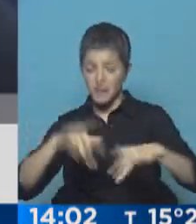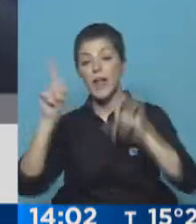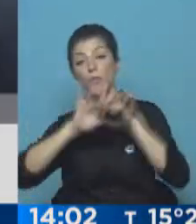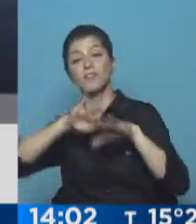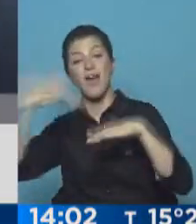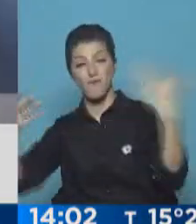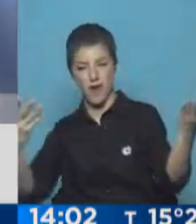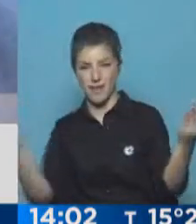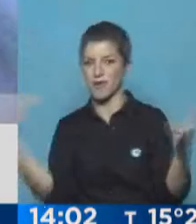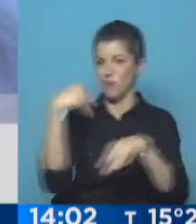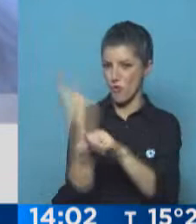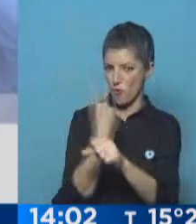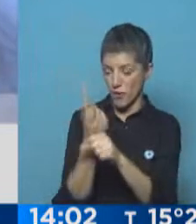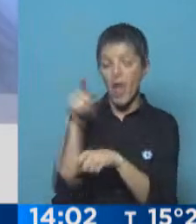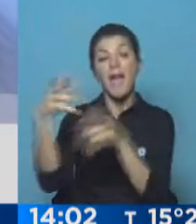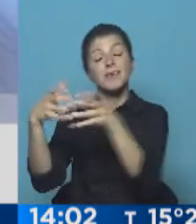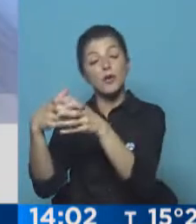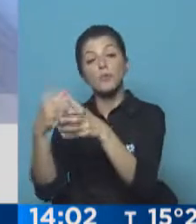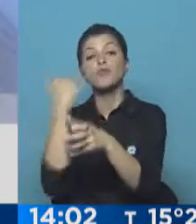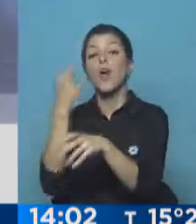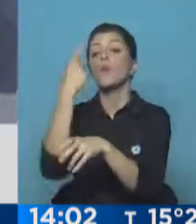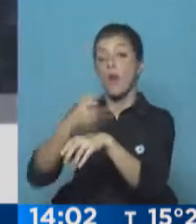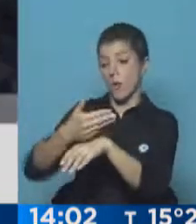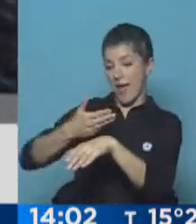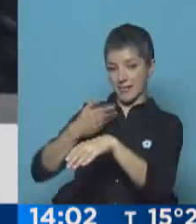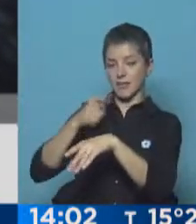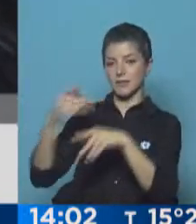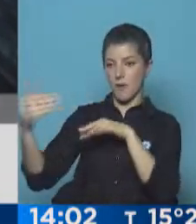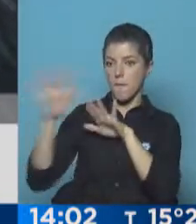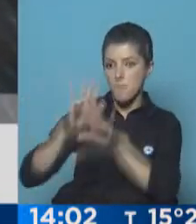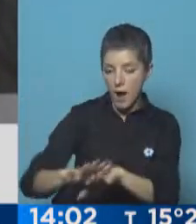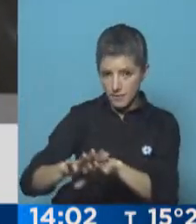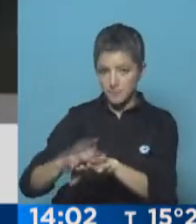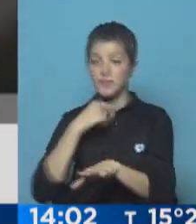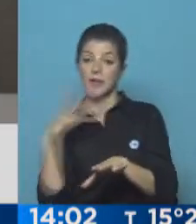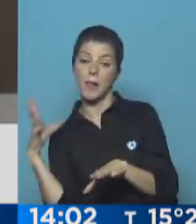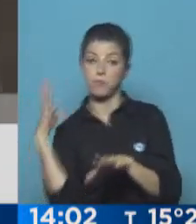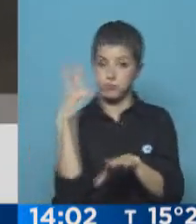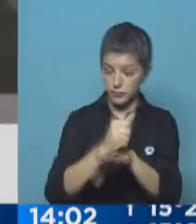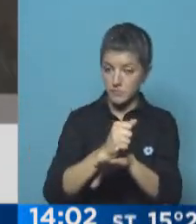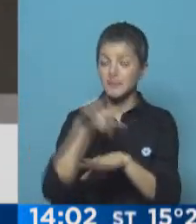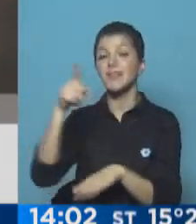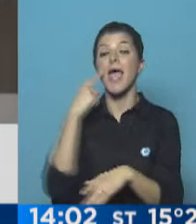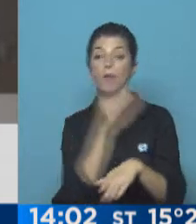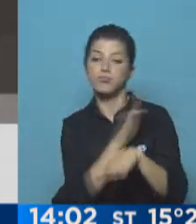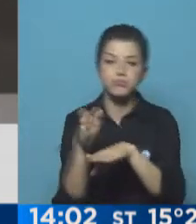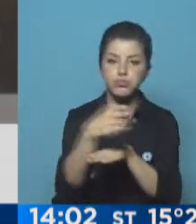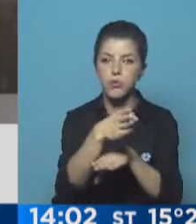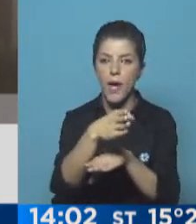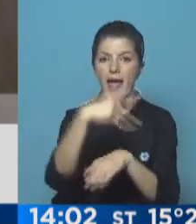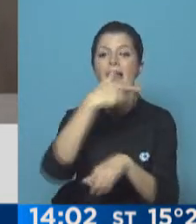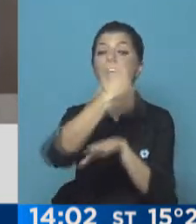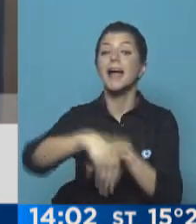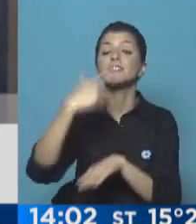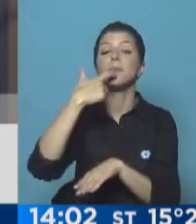entrar este grupo de personas en la cuadra anterior no cierra el paso e intenta abordarlo él acelera cruza mendoza y a partir de ahí cuando pierden con